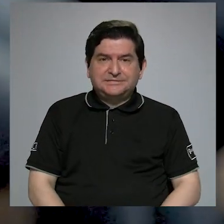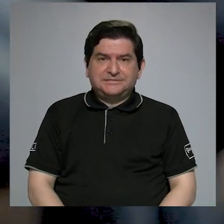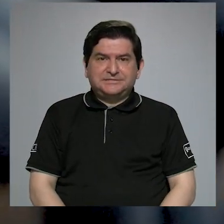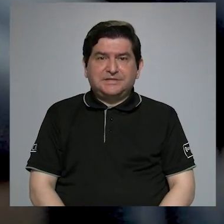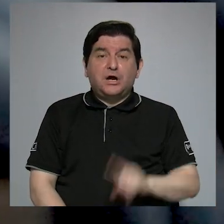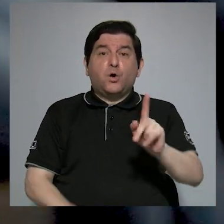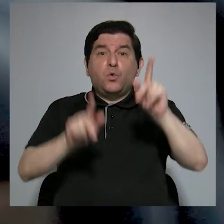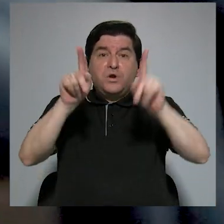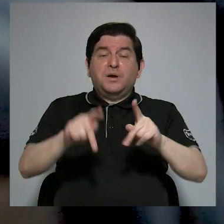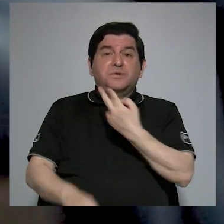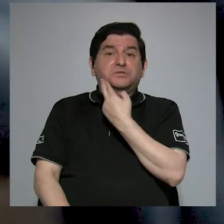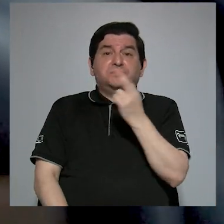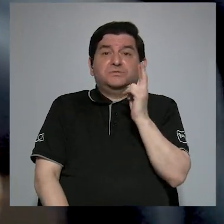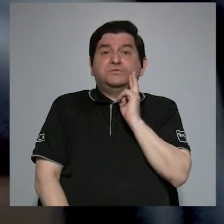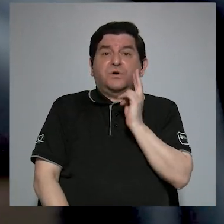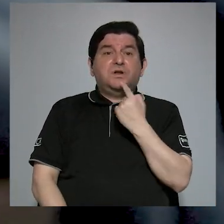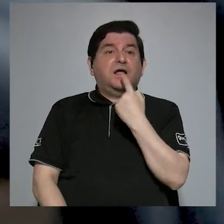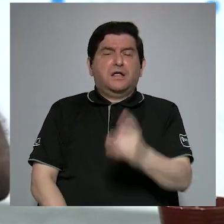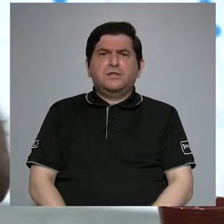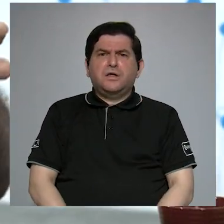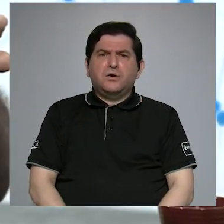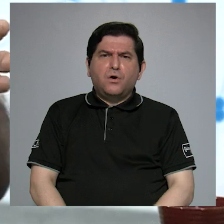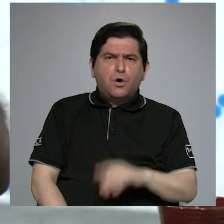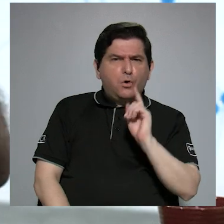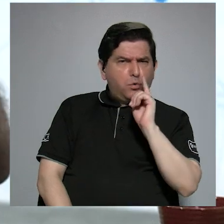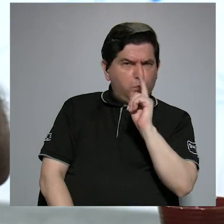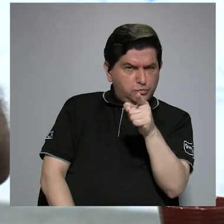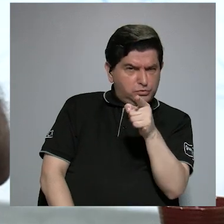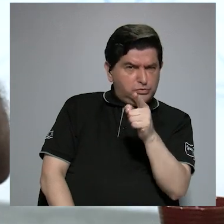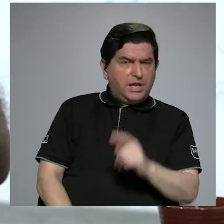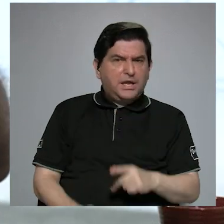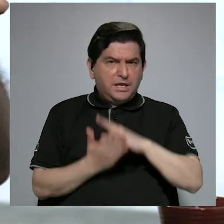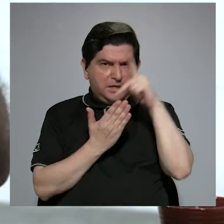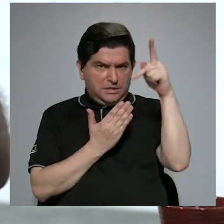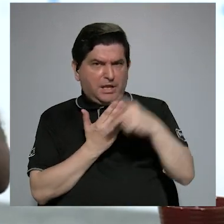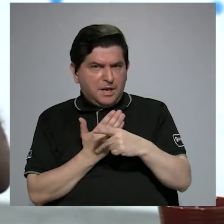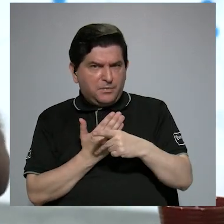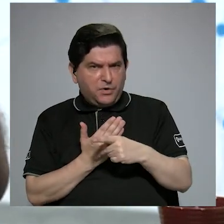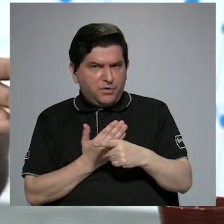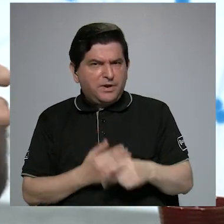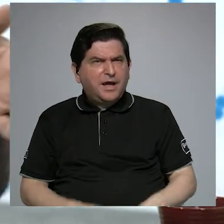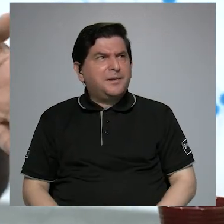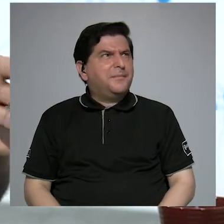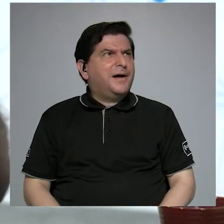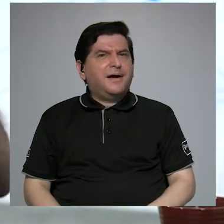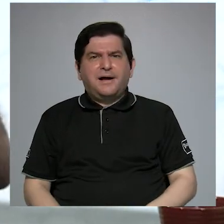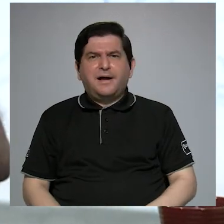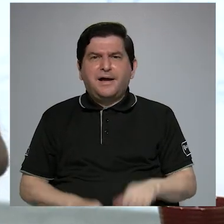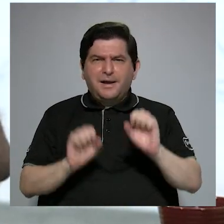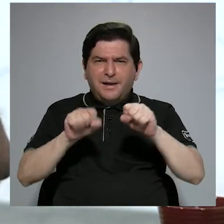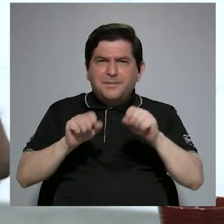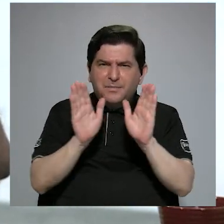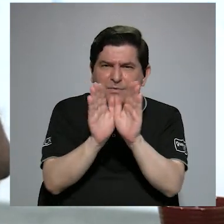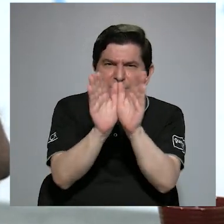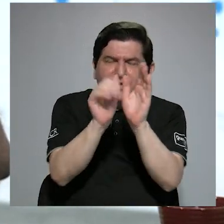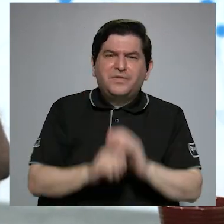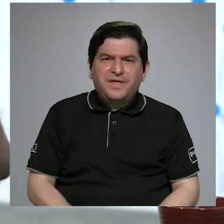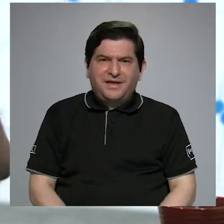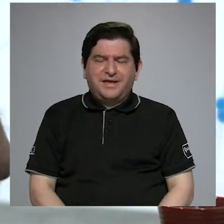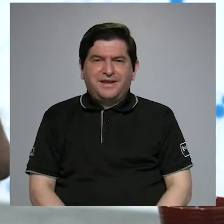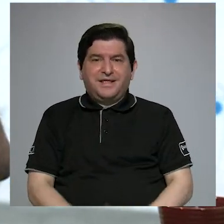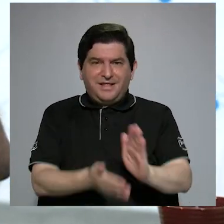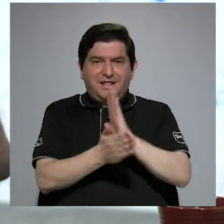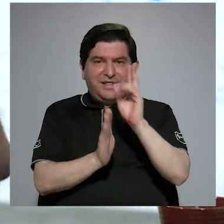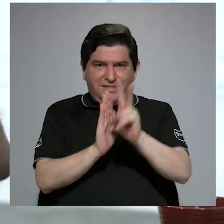y que una persona de un restaurante le dijo así, ay, usted es del programa porque además es protagonista de este documental Los